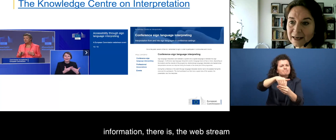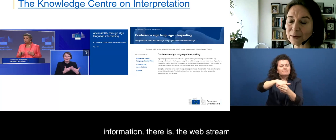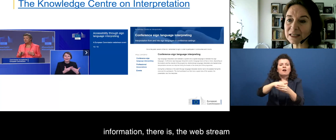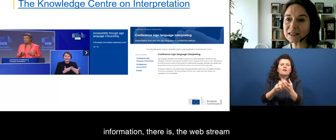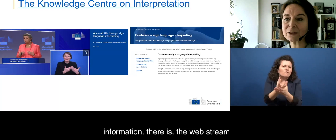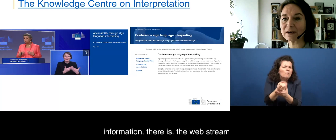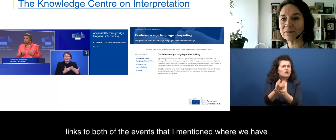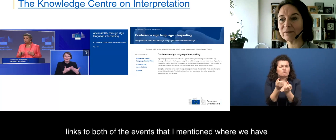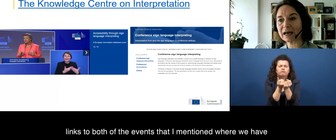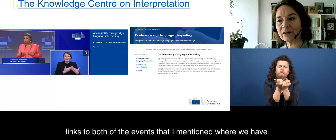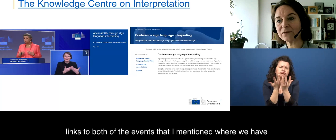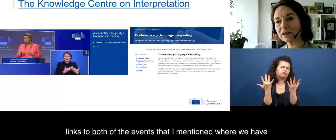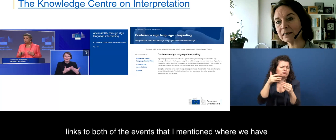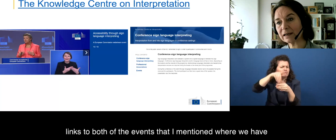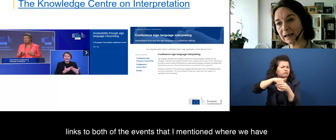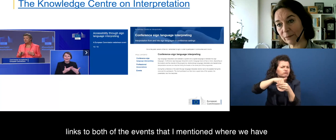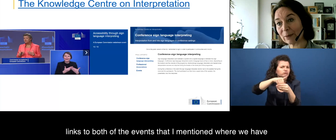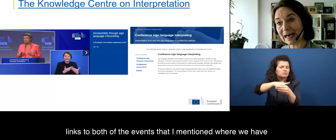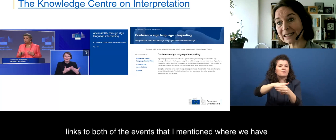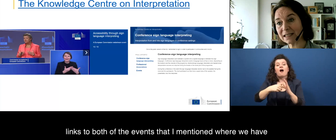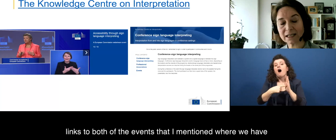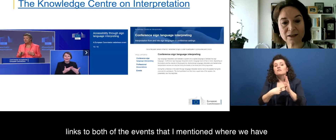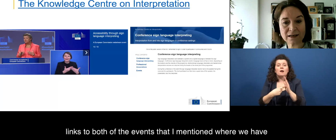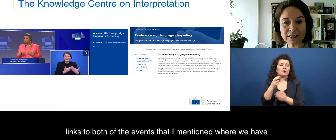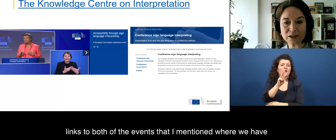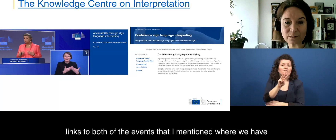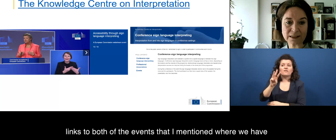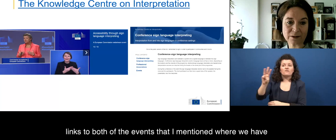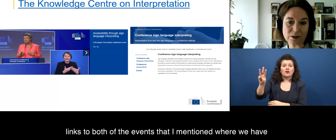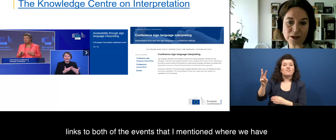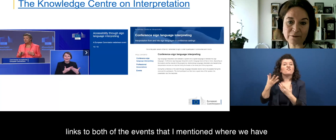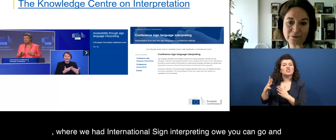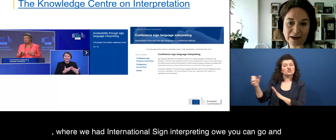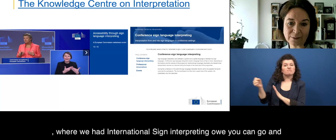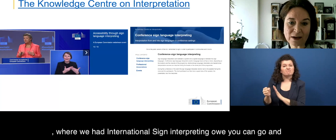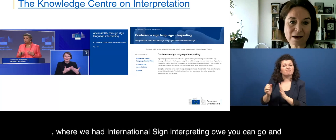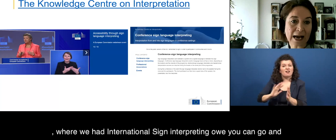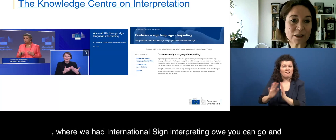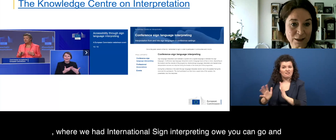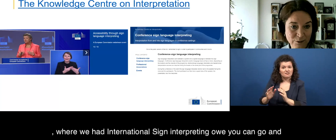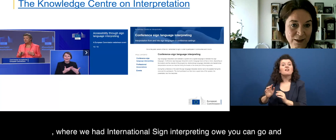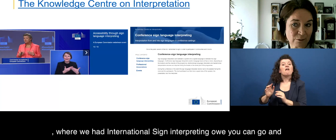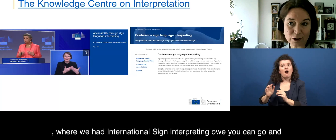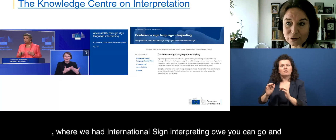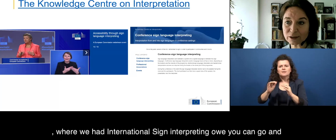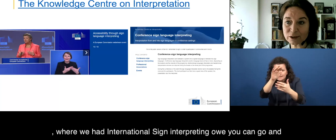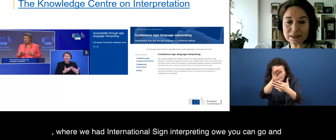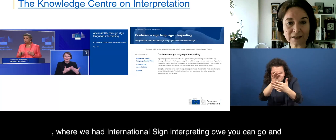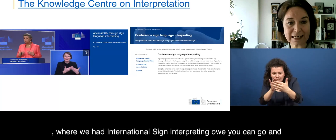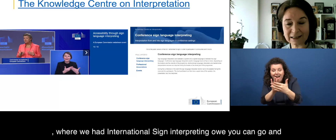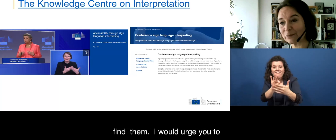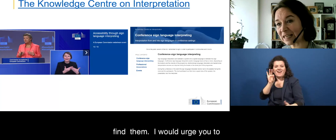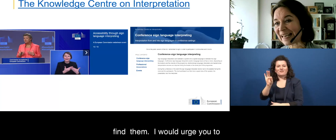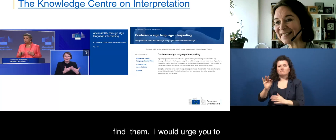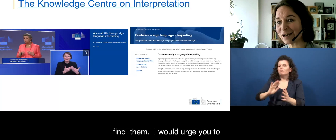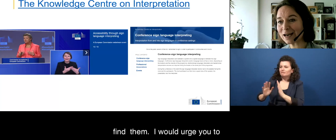mucha información y tenemos vínculos a los eventos en donde hemos tenido interpretaciones en signos internacionales. Lo pueden